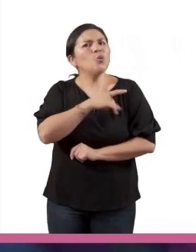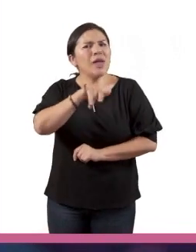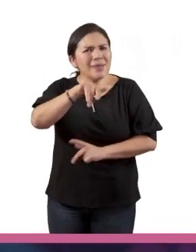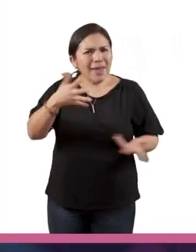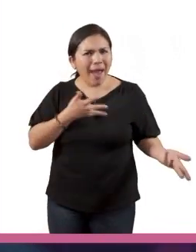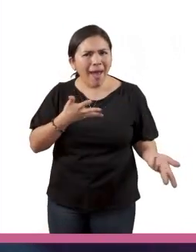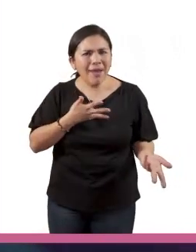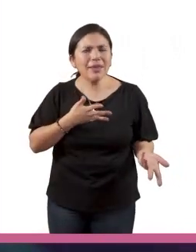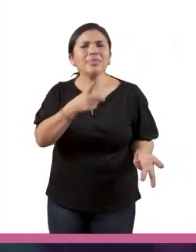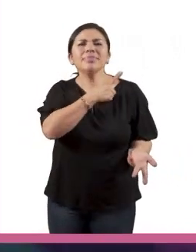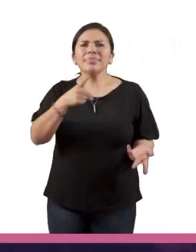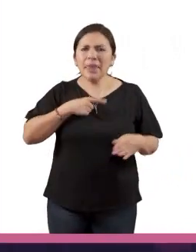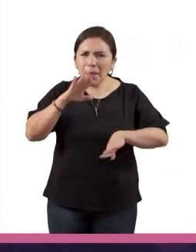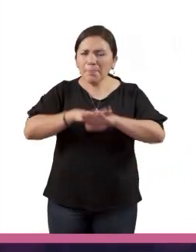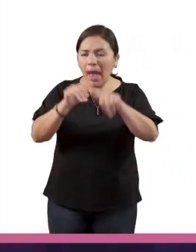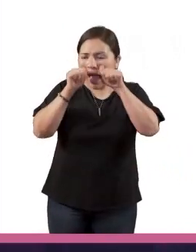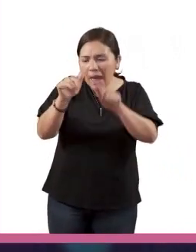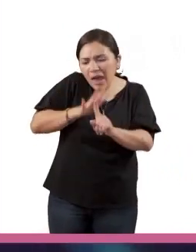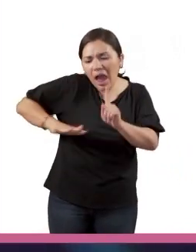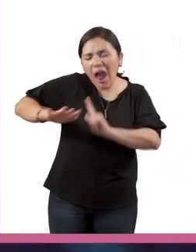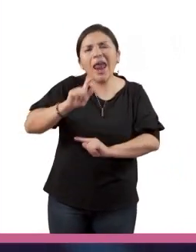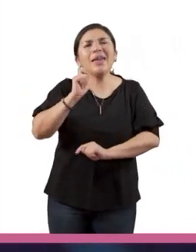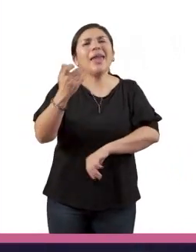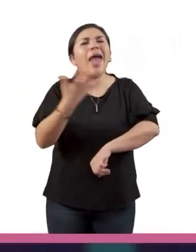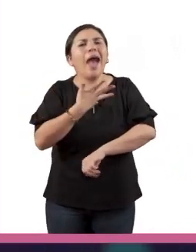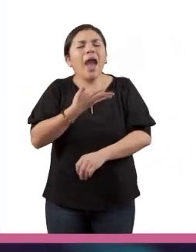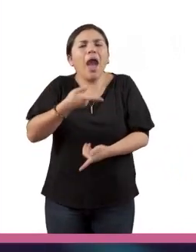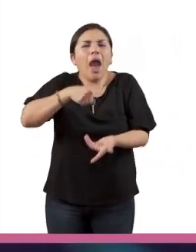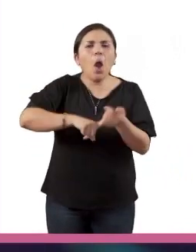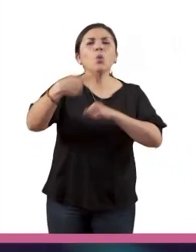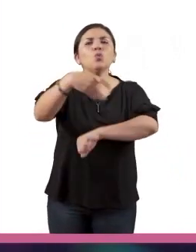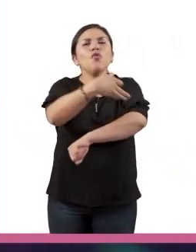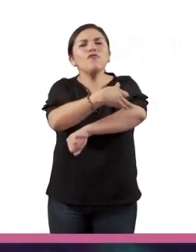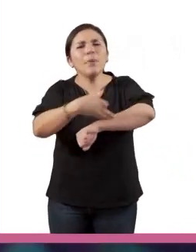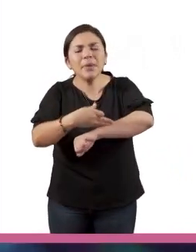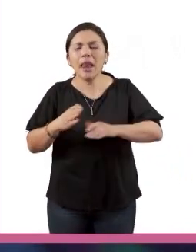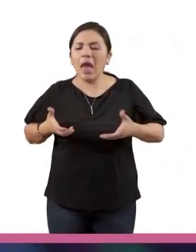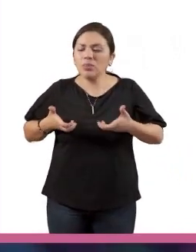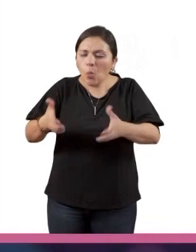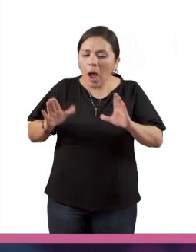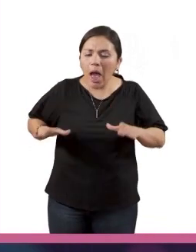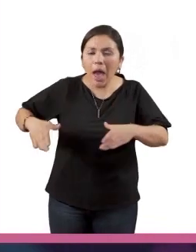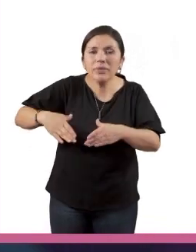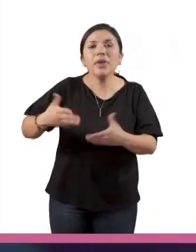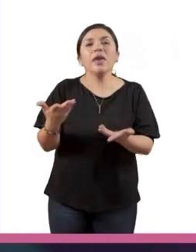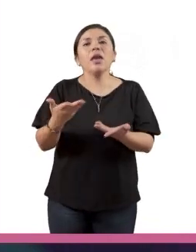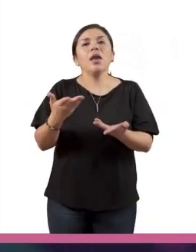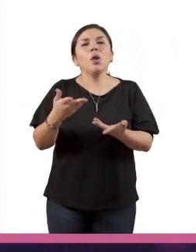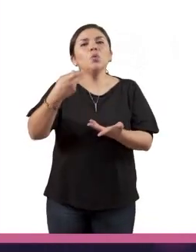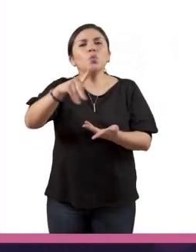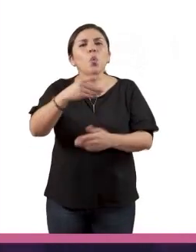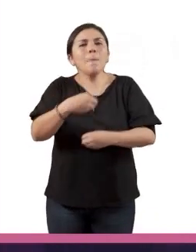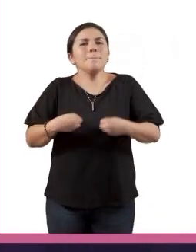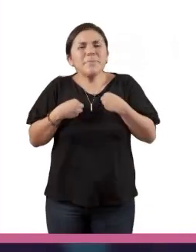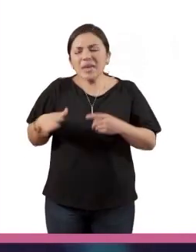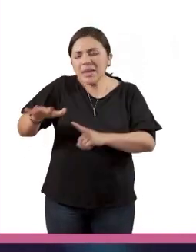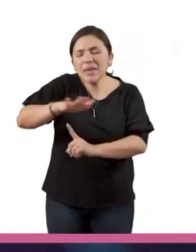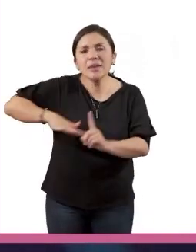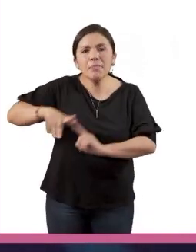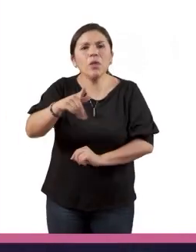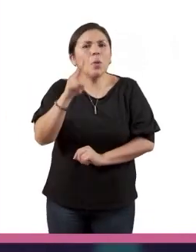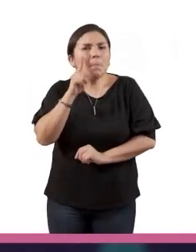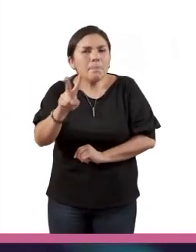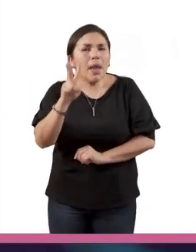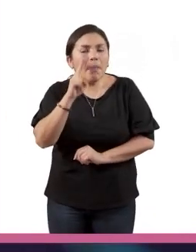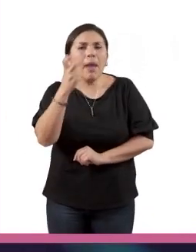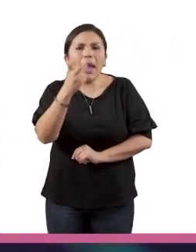son ampliamente satisfactorias y que hay que voltear a ver al entorno, hay que ver a la familia, hay que ver al barrio, hay que